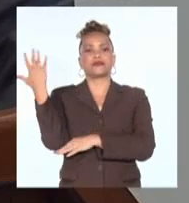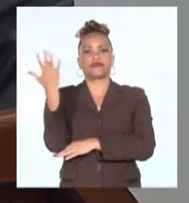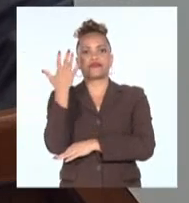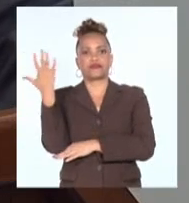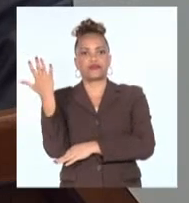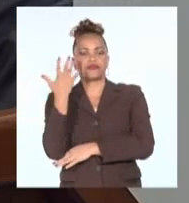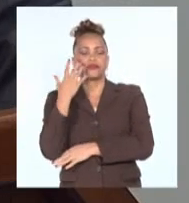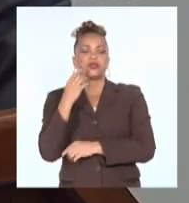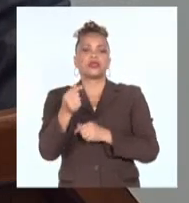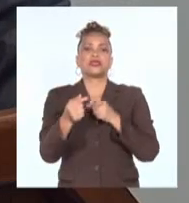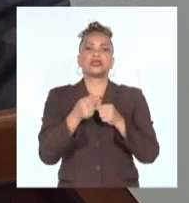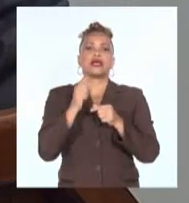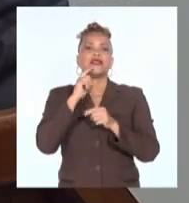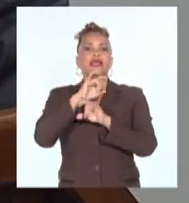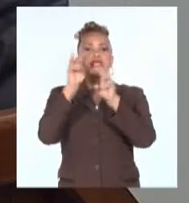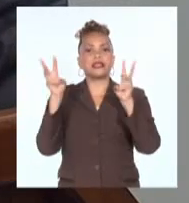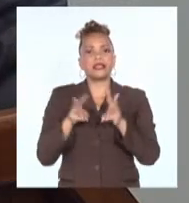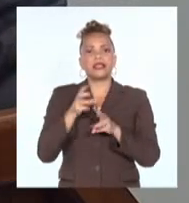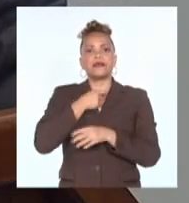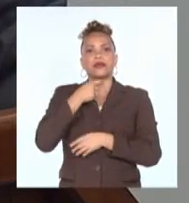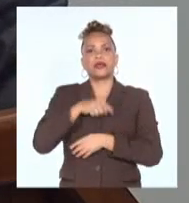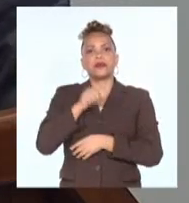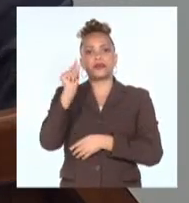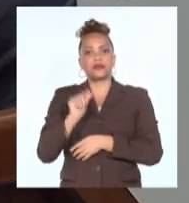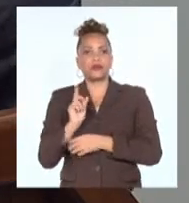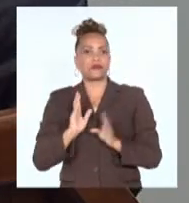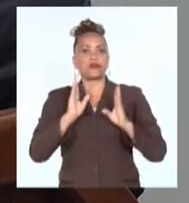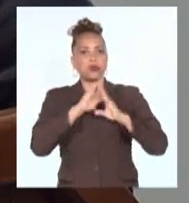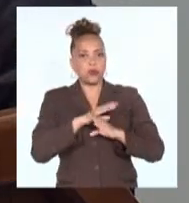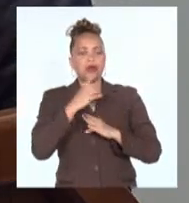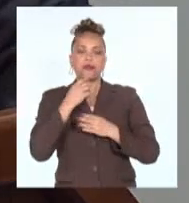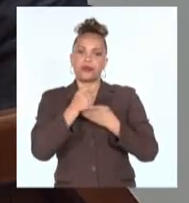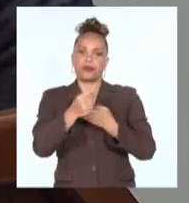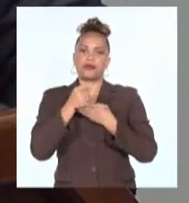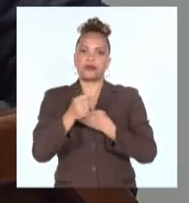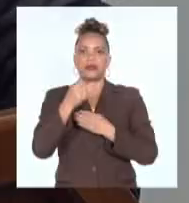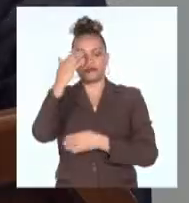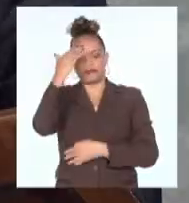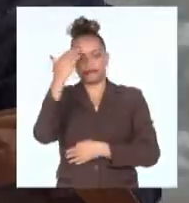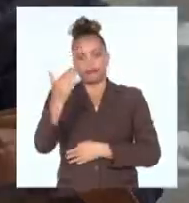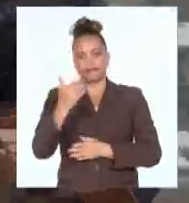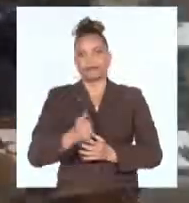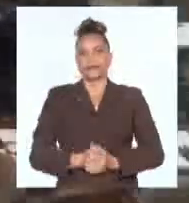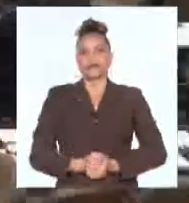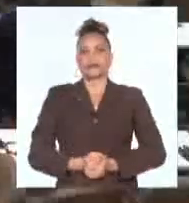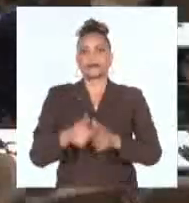acercando el Internet a quienes no lo tienen para no dejar en la edad 3. Muchas gracias.